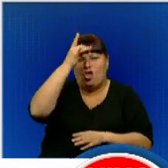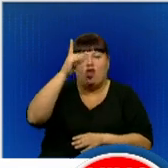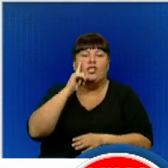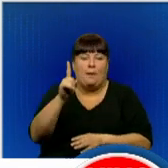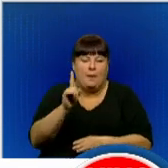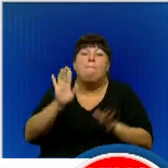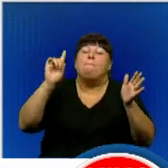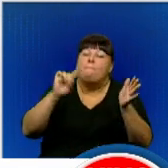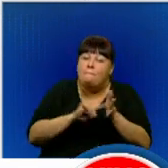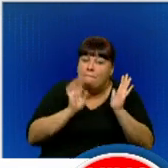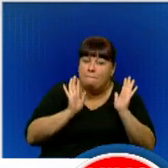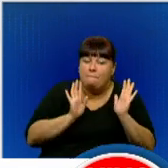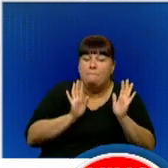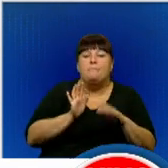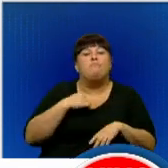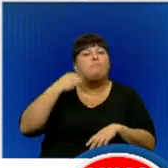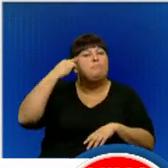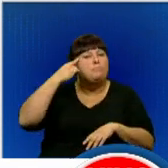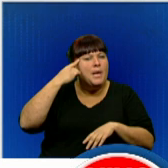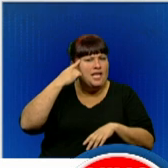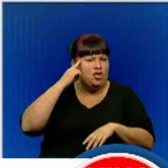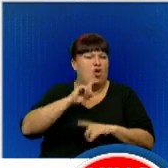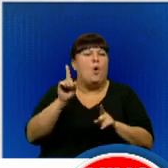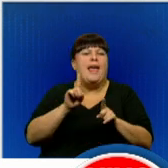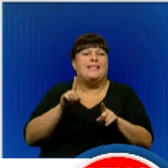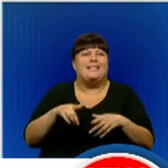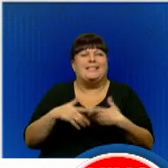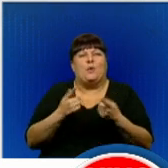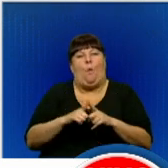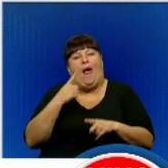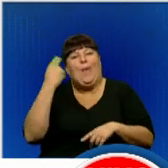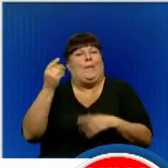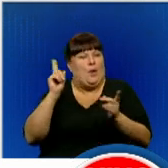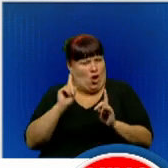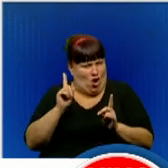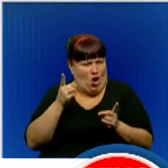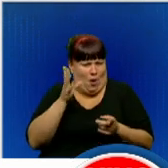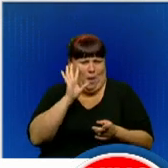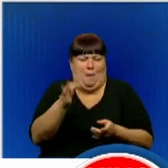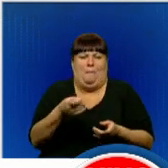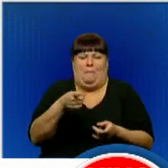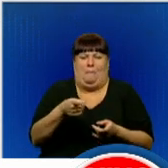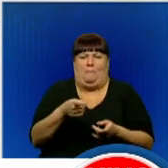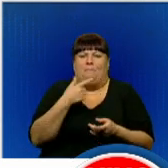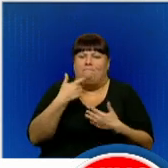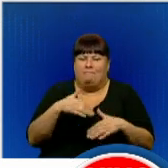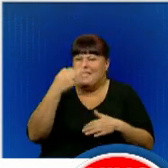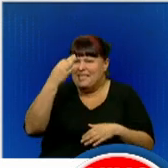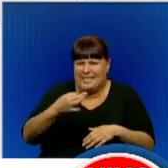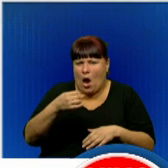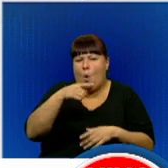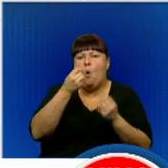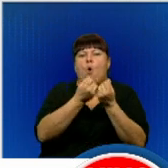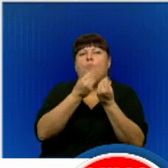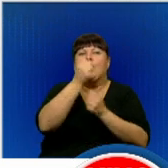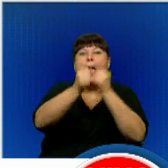pero creo que no hay que ser demasiado astutos para decir que es muy probable que varias